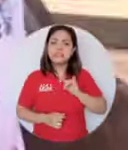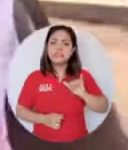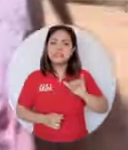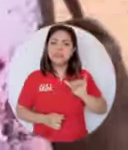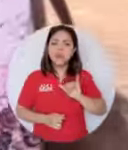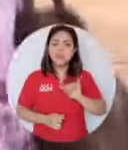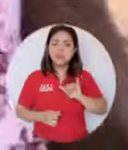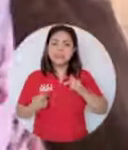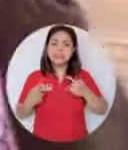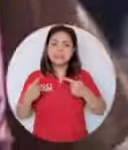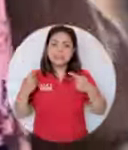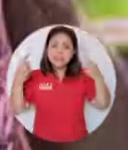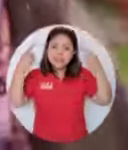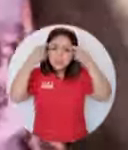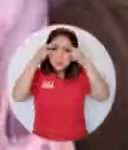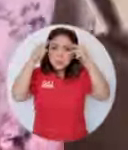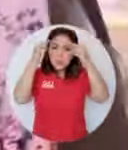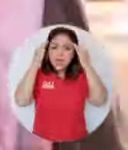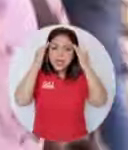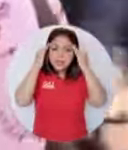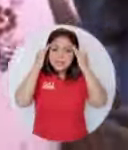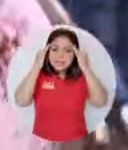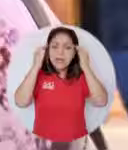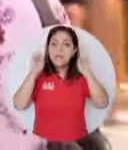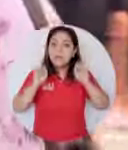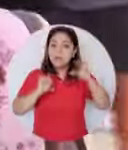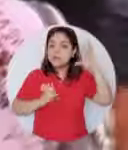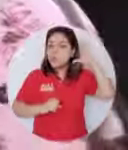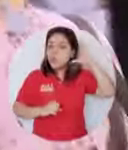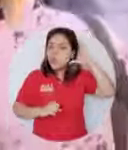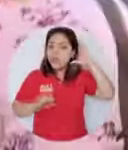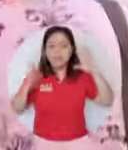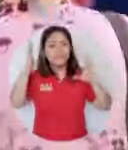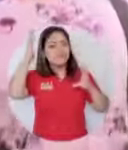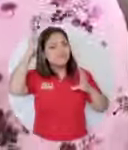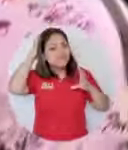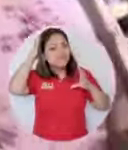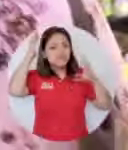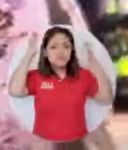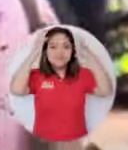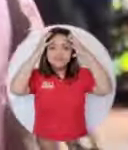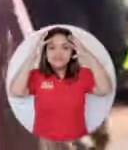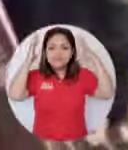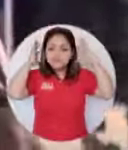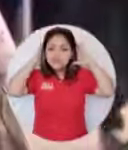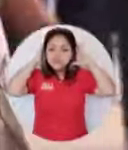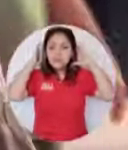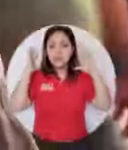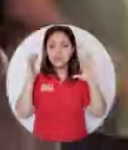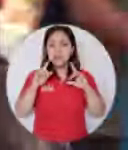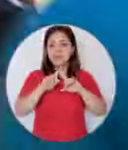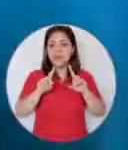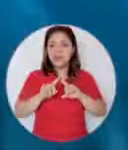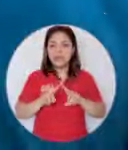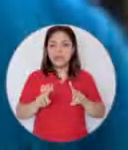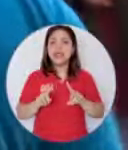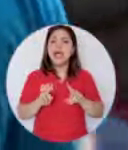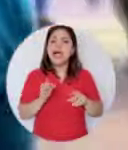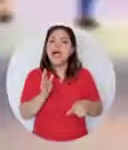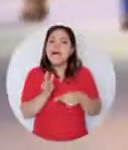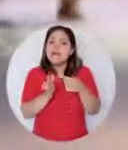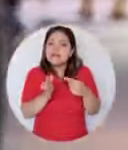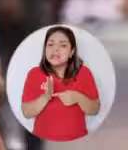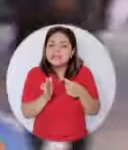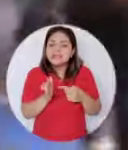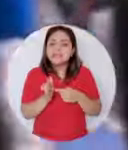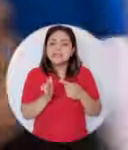sentir un dolor de cabeza que se puede ubicar en distintas partes, digamos, del cerebro, por llamarlo así. Entonces, a veces en